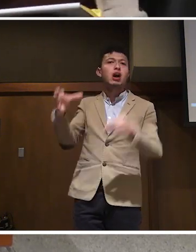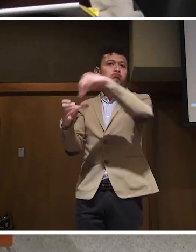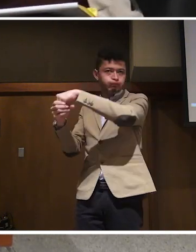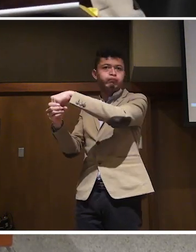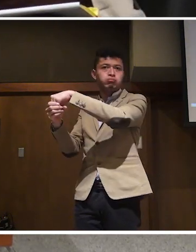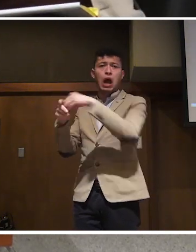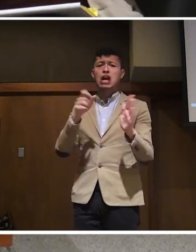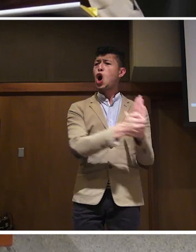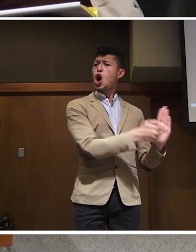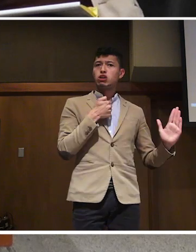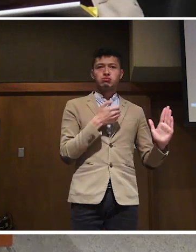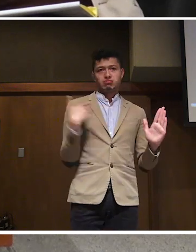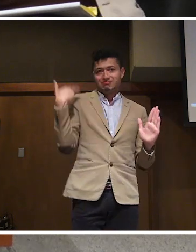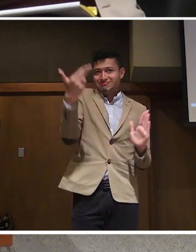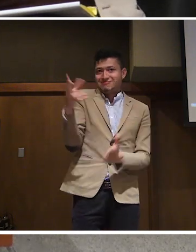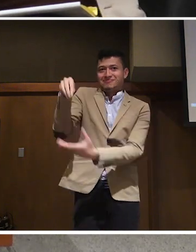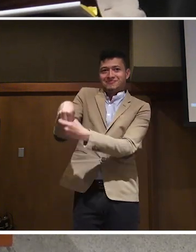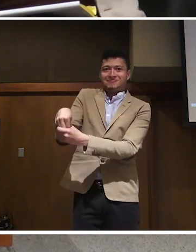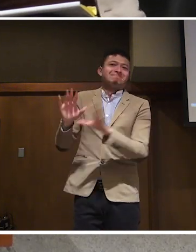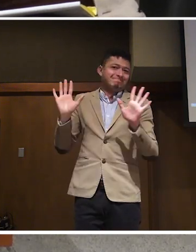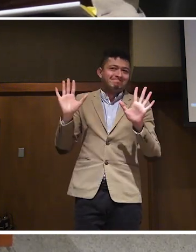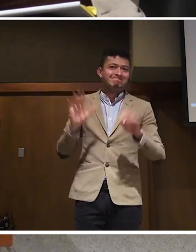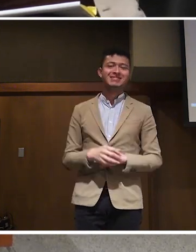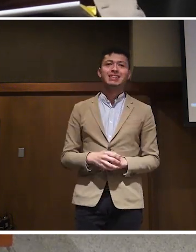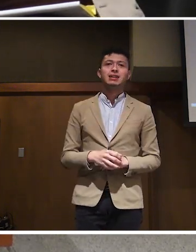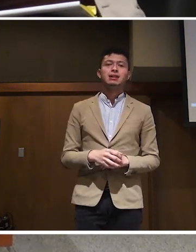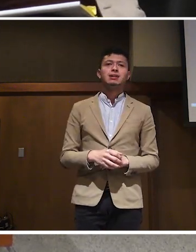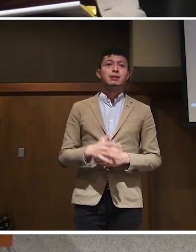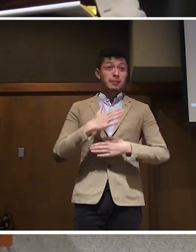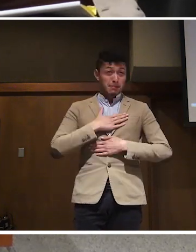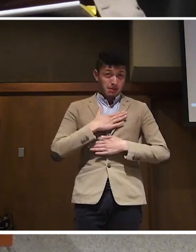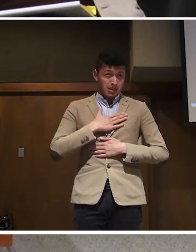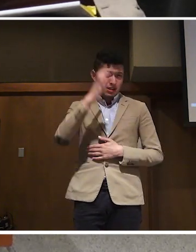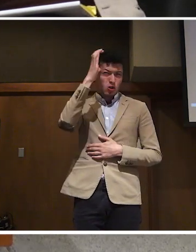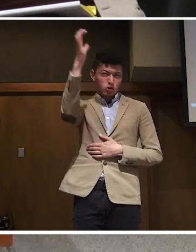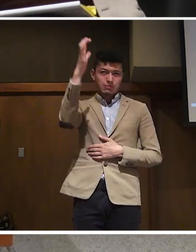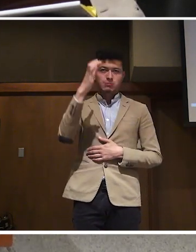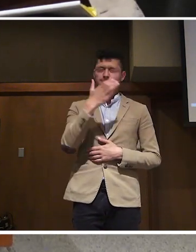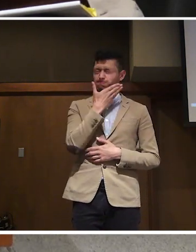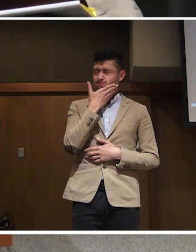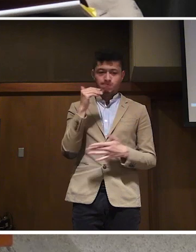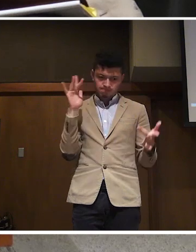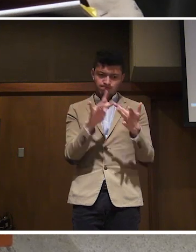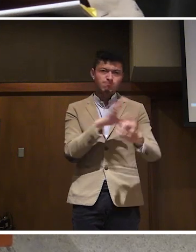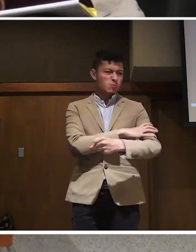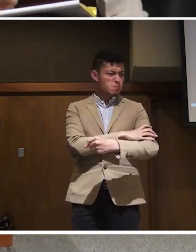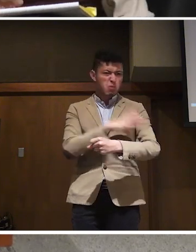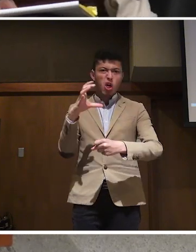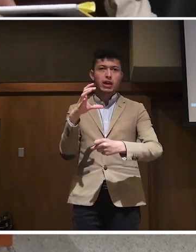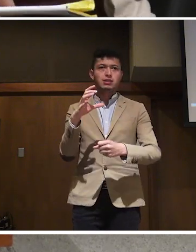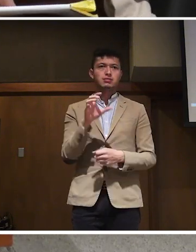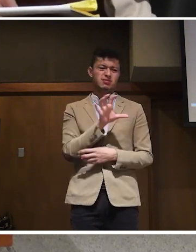Ahora, a mí me parece que, digamos, más poderoso como concepto que la idea